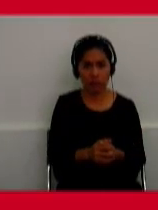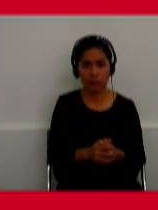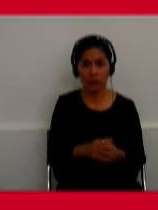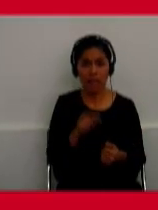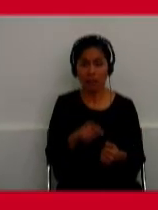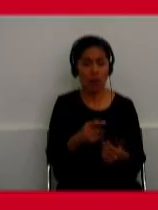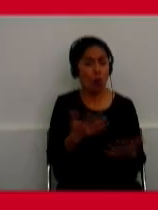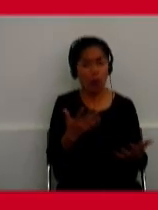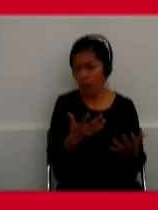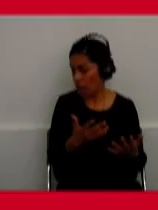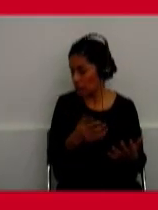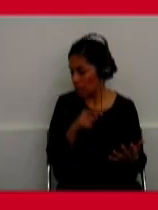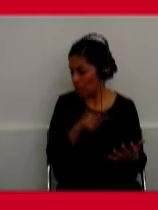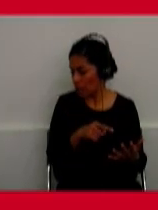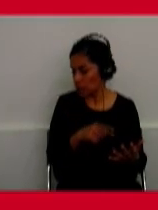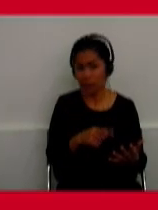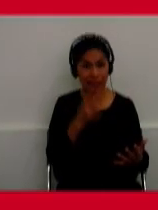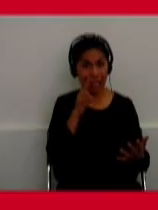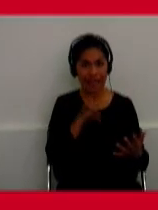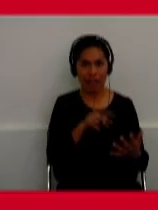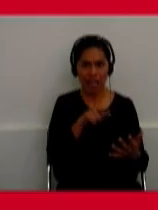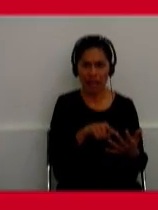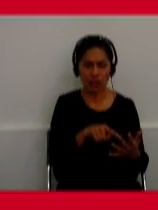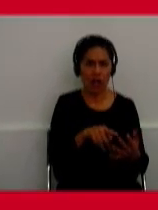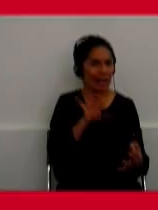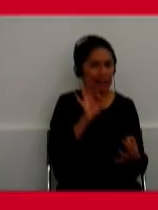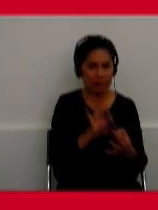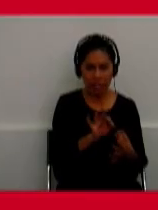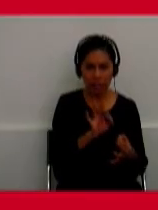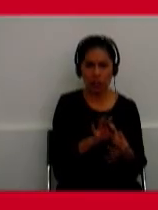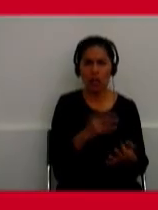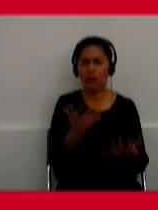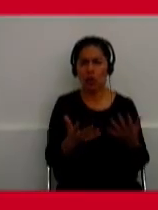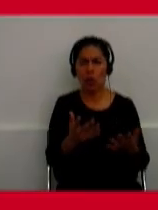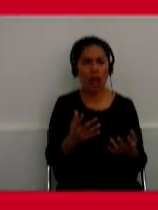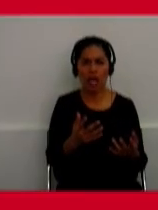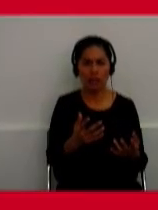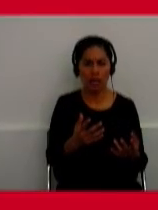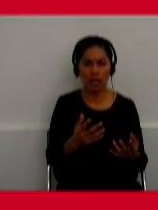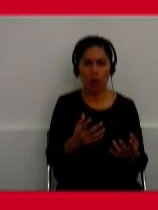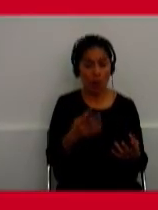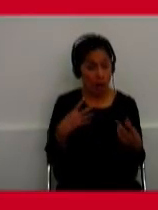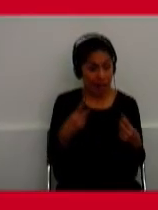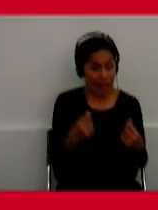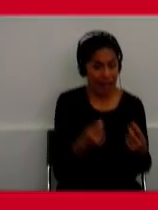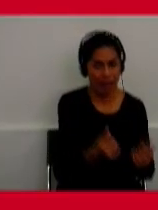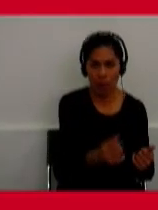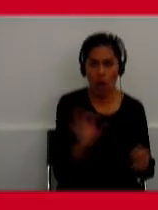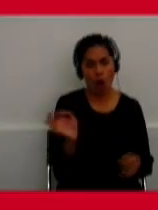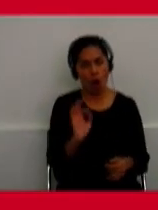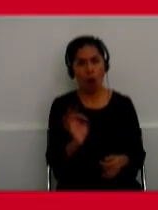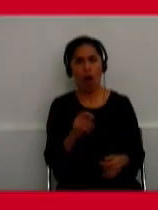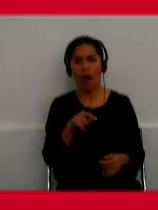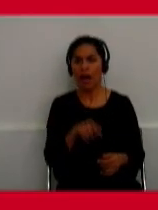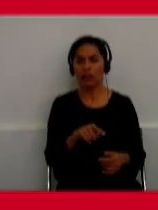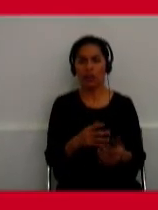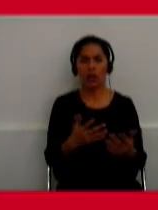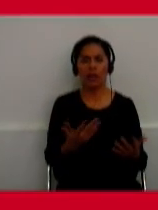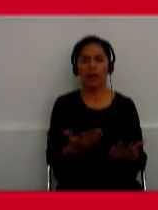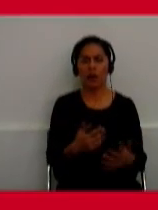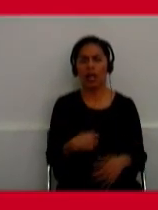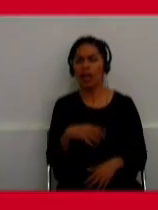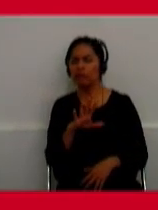más apropiado para el relave específico, ¿no? ¿Cuál tiene mayor velocidad de cementación, básicamente? Se hace un barrido, por ejemplo, hasta de